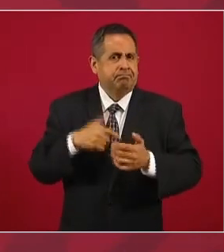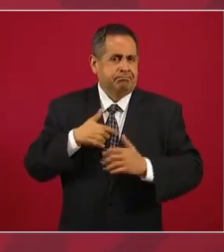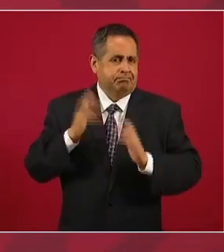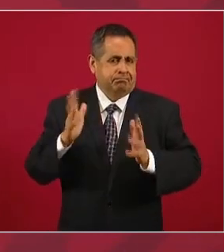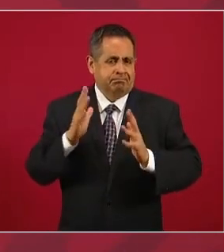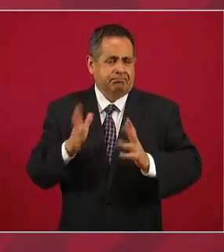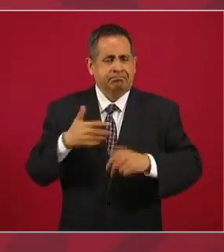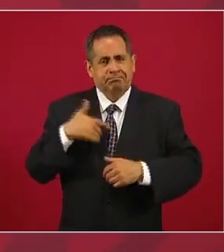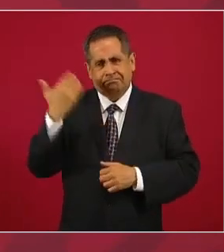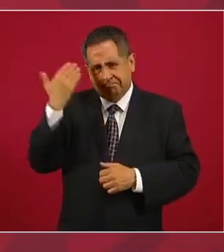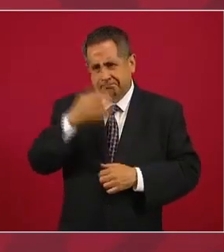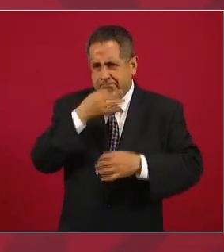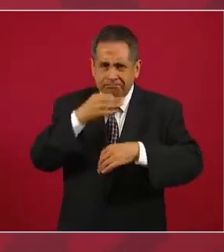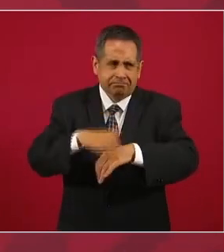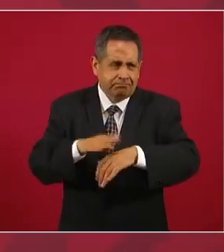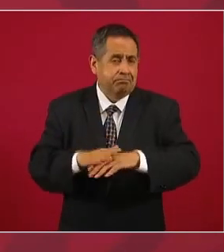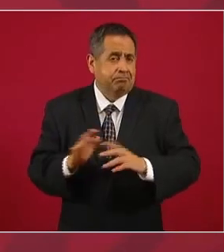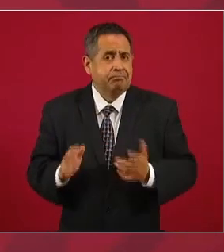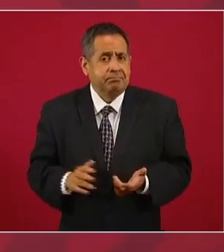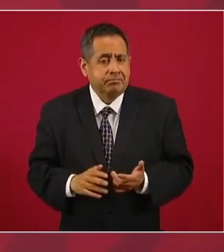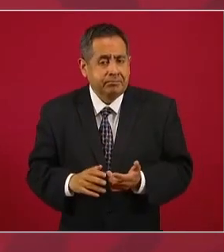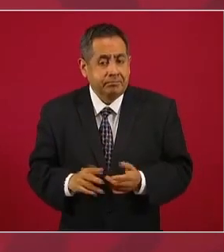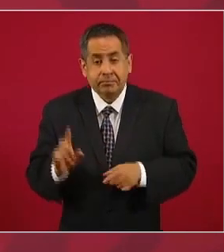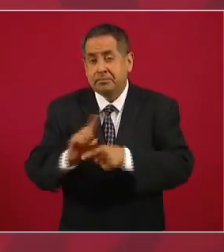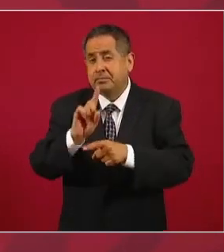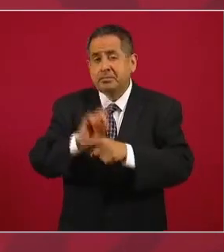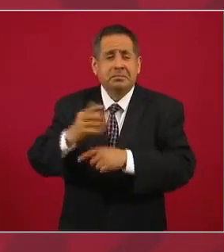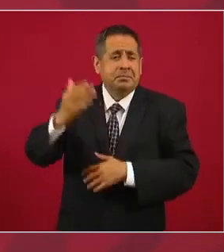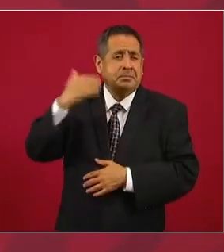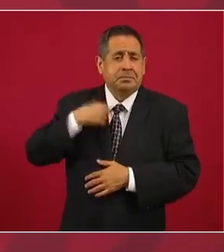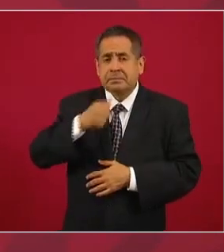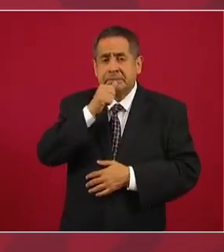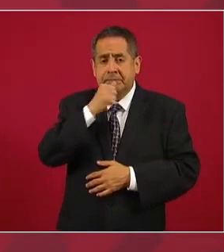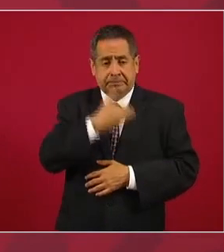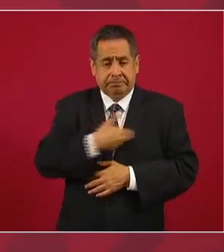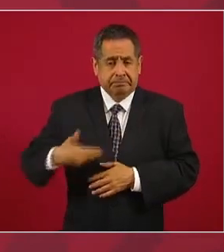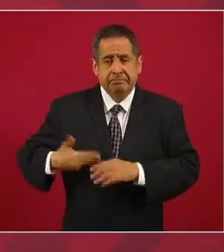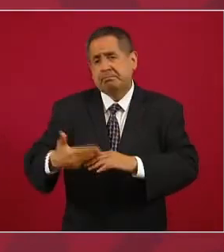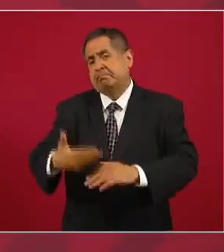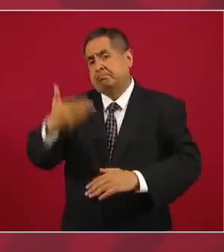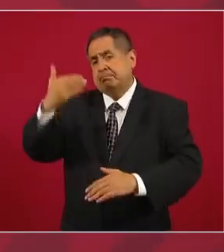he venido planteando, incluso desde la campaña.